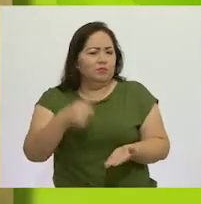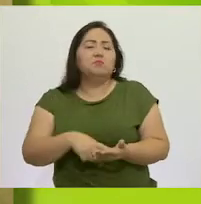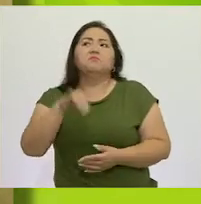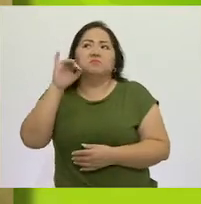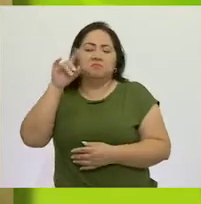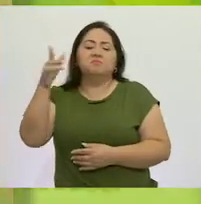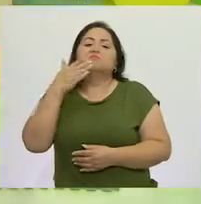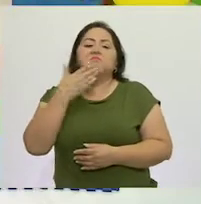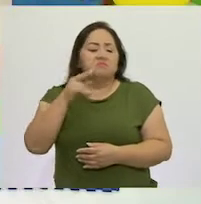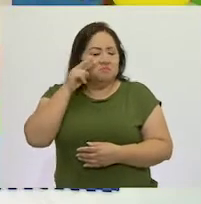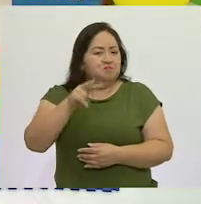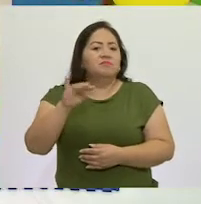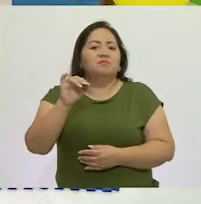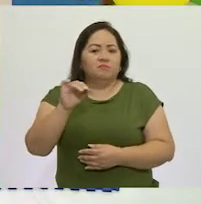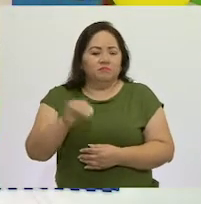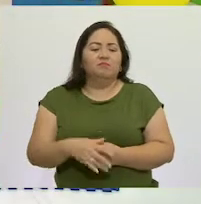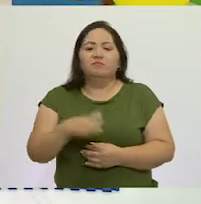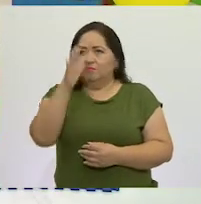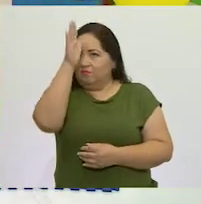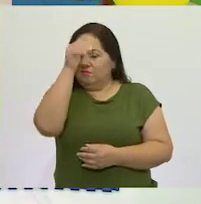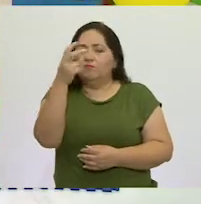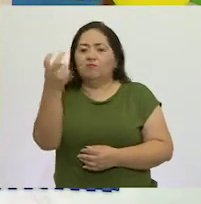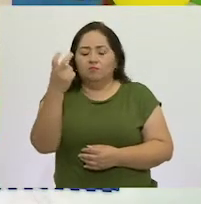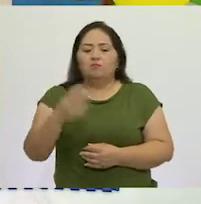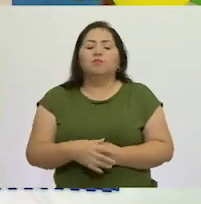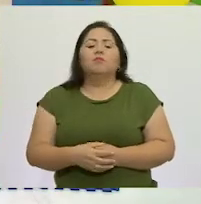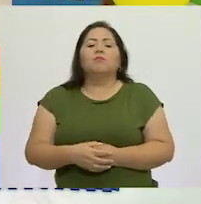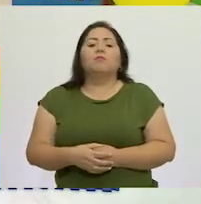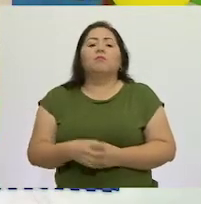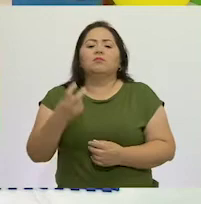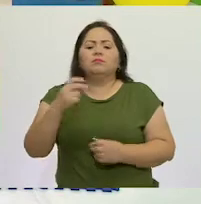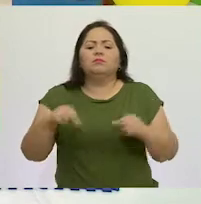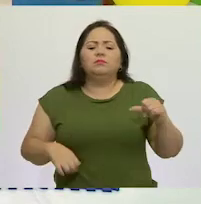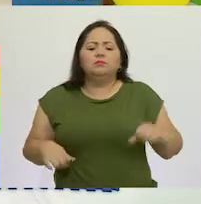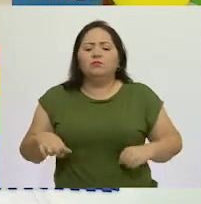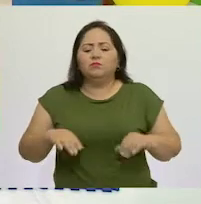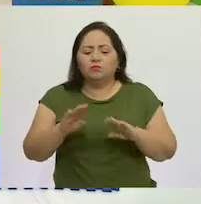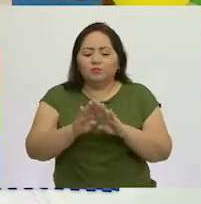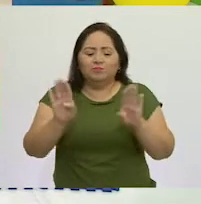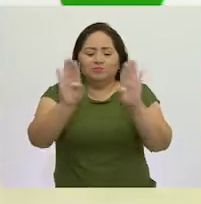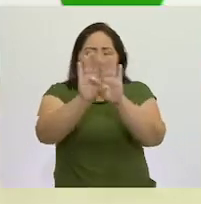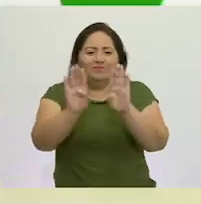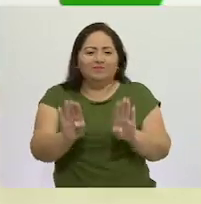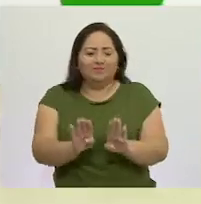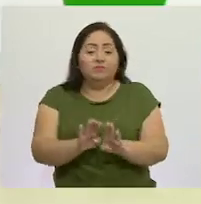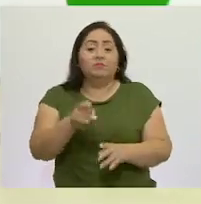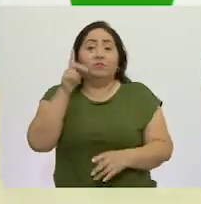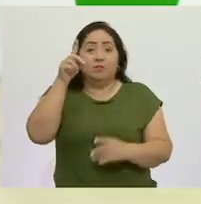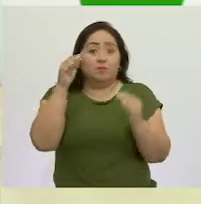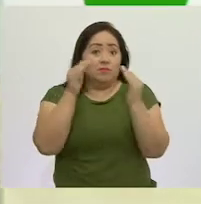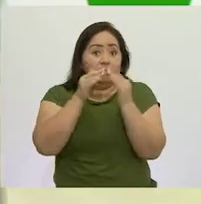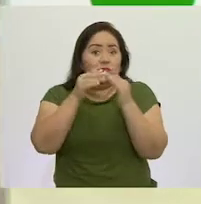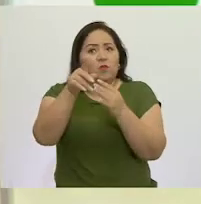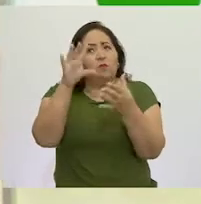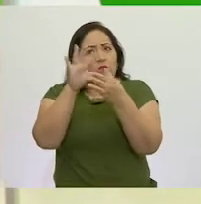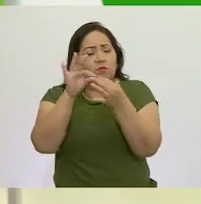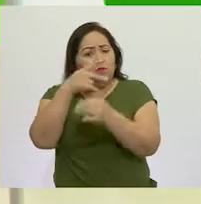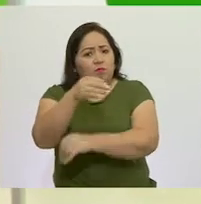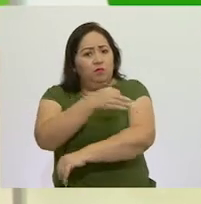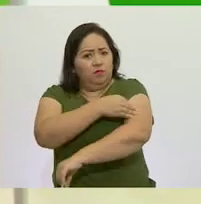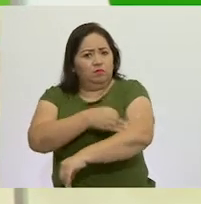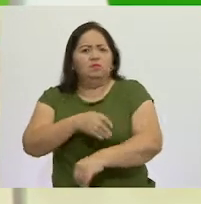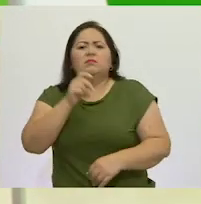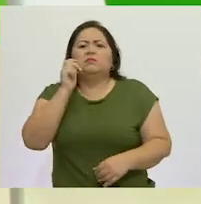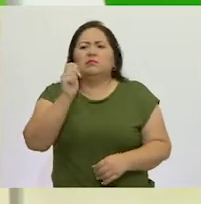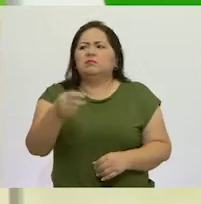buena observación, sí. Estoy de acuerdo. Esta actividad fue como armar un rompecabezas. En casa, comenta con tu familia